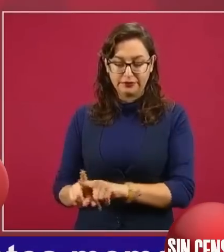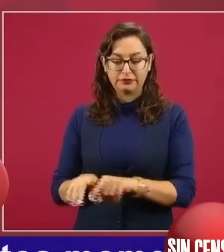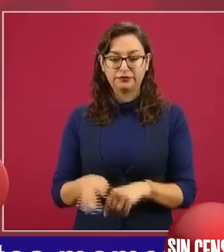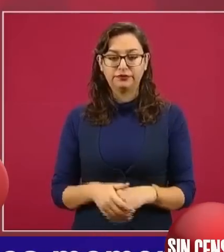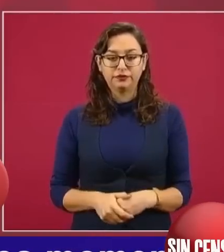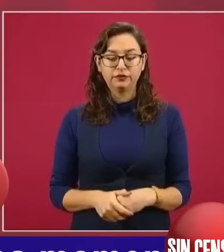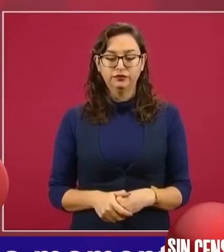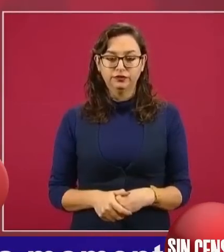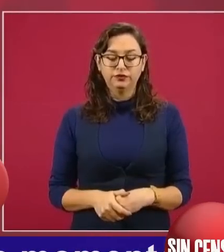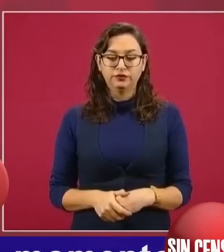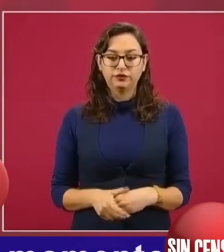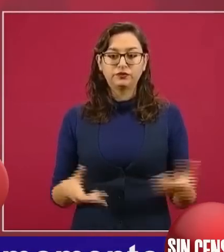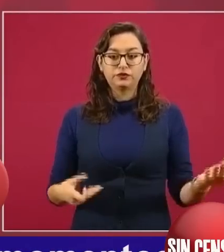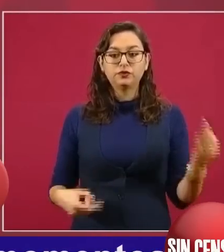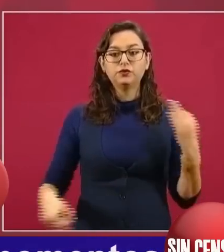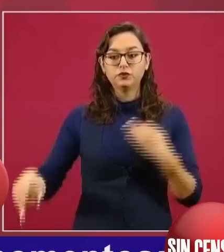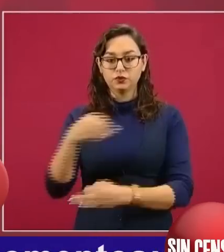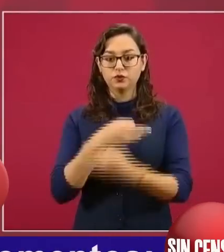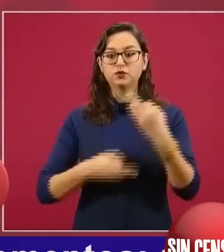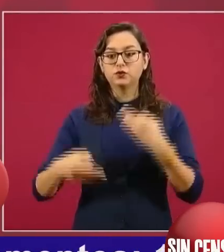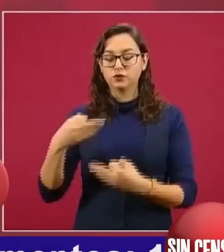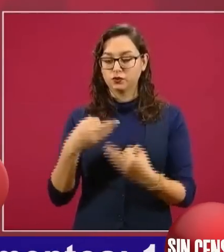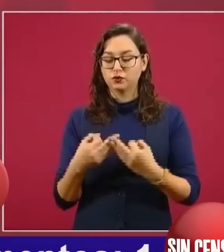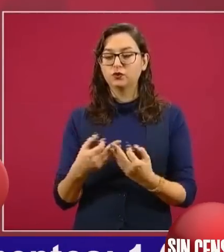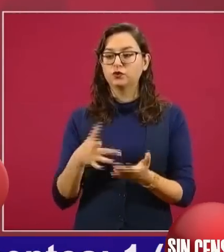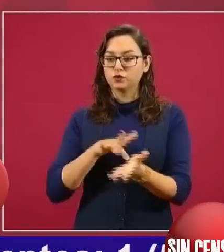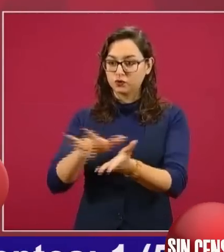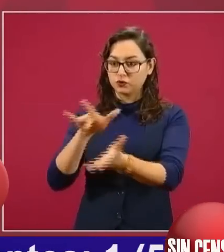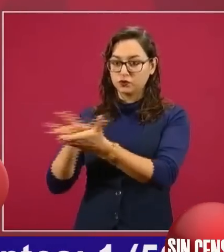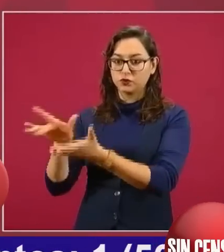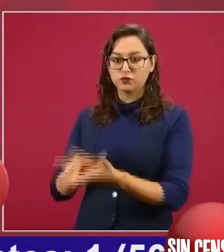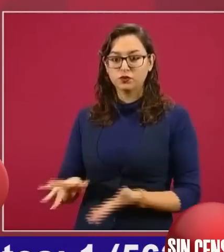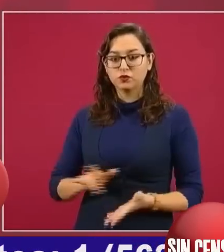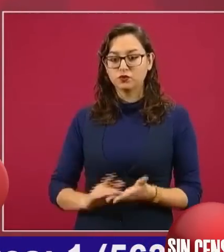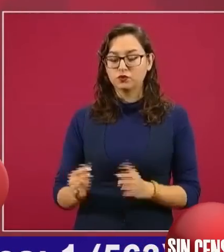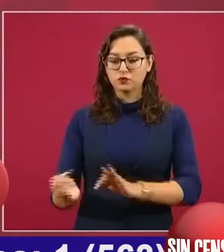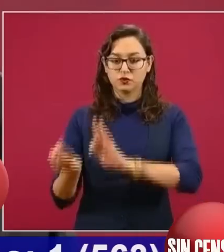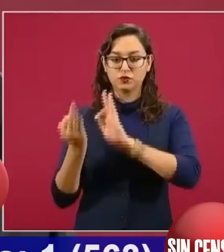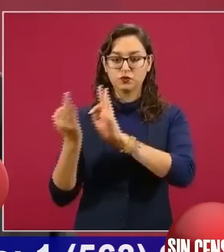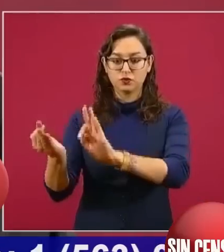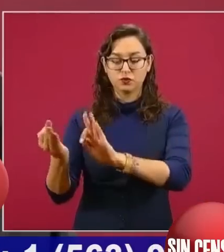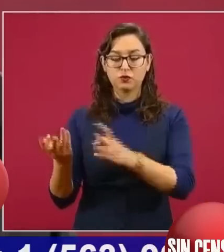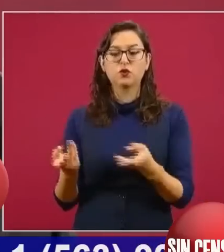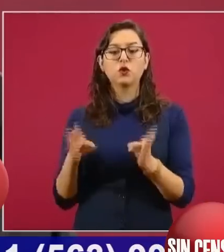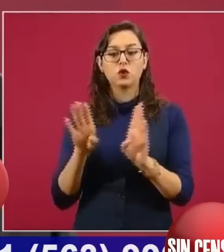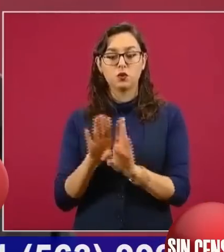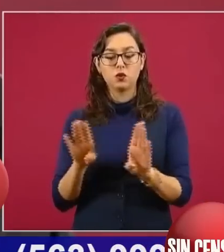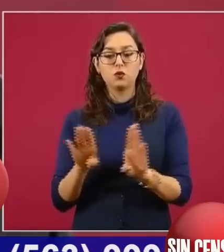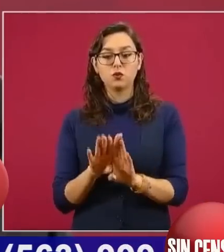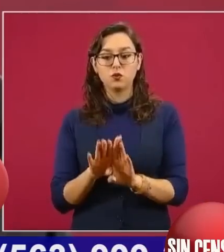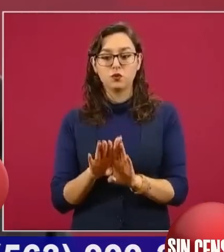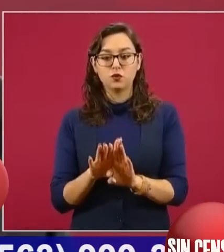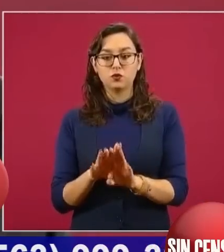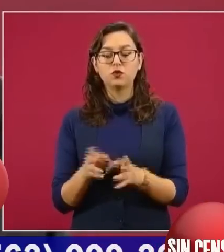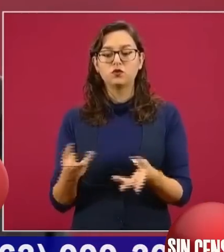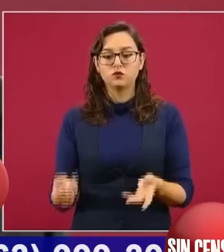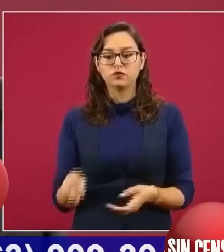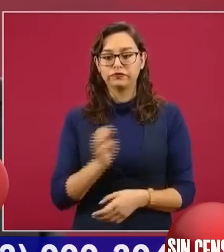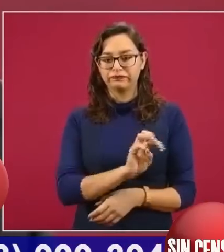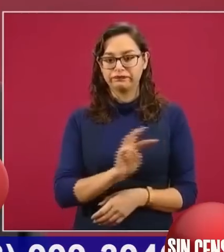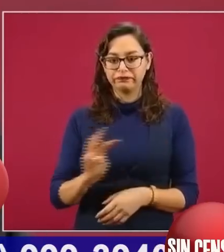debería ser solidario, universal y directo, y para ello se utilizará una plataforma ad hoc.